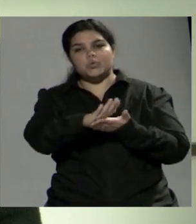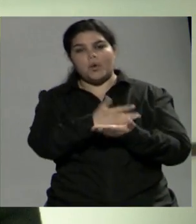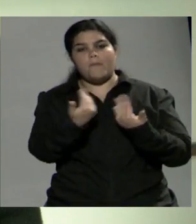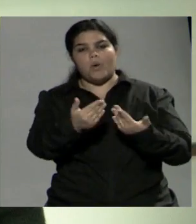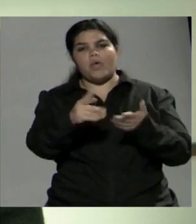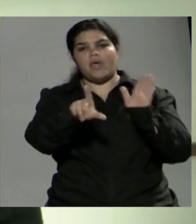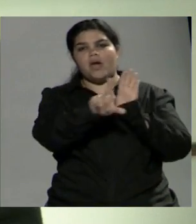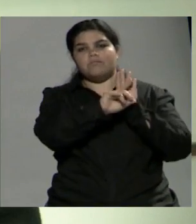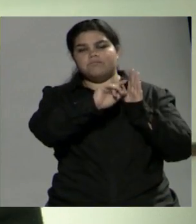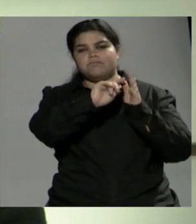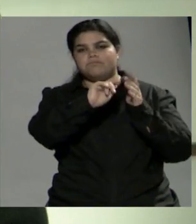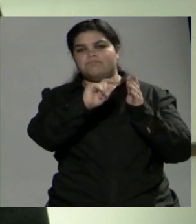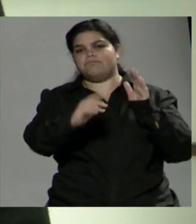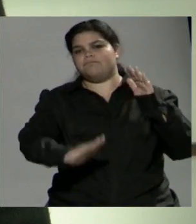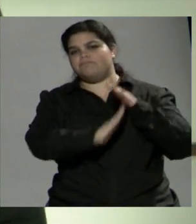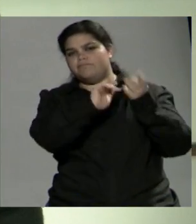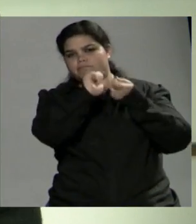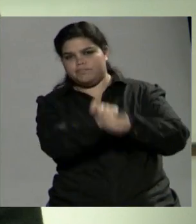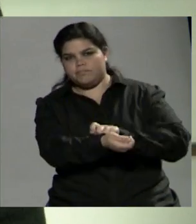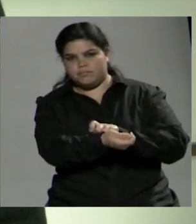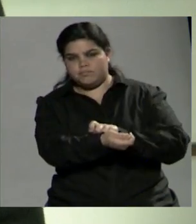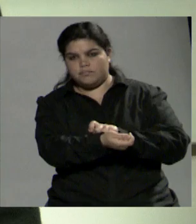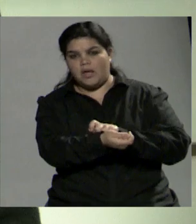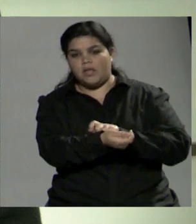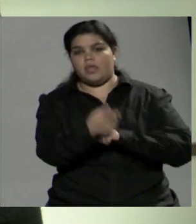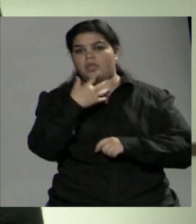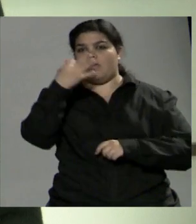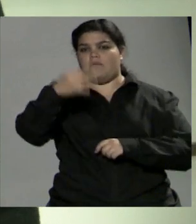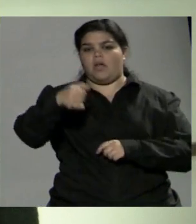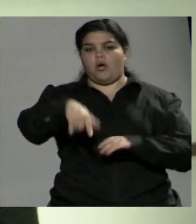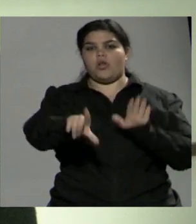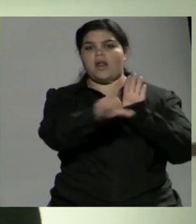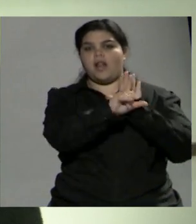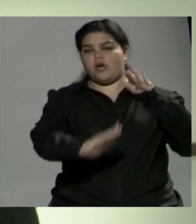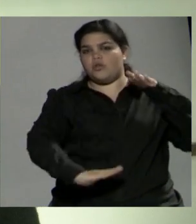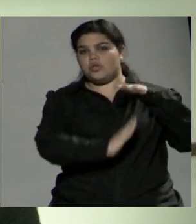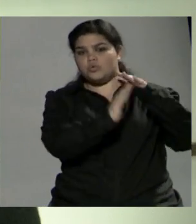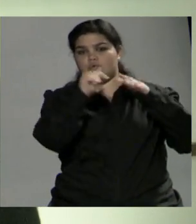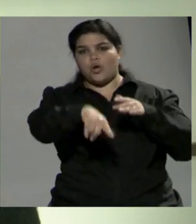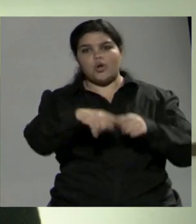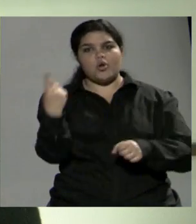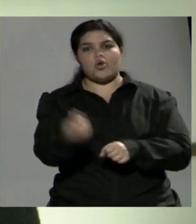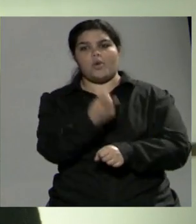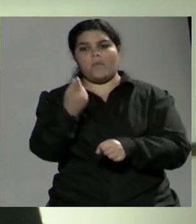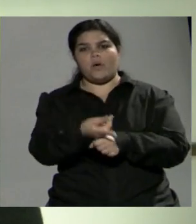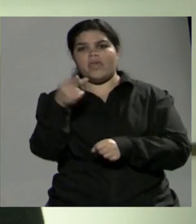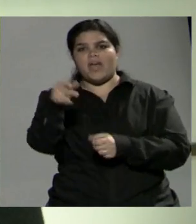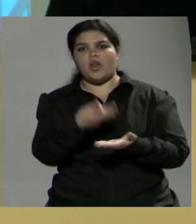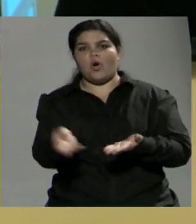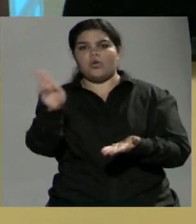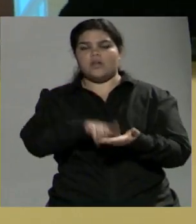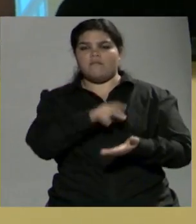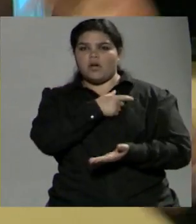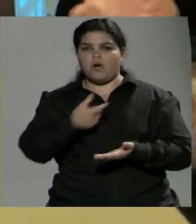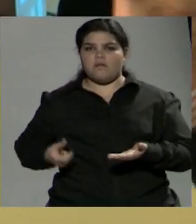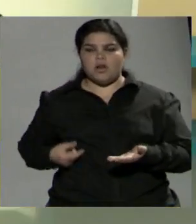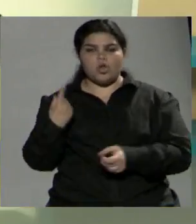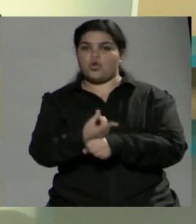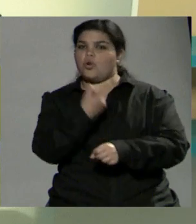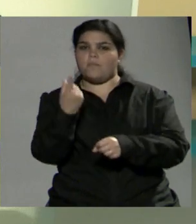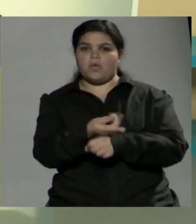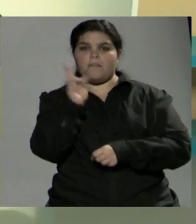lograran los tiempos para efectivamente llamar a la reforma de la Constitución. Yo